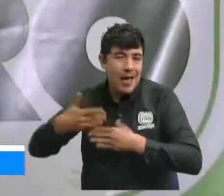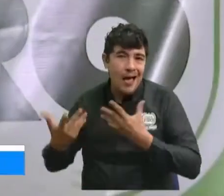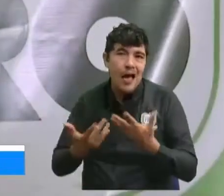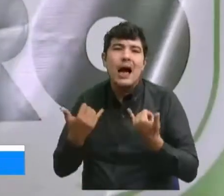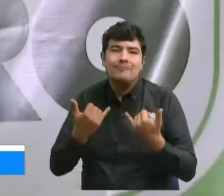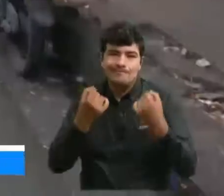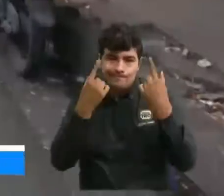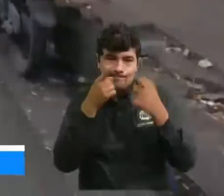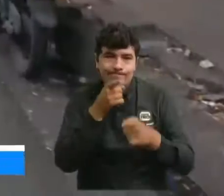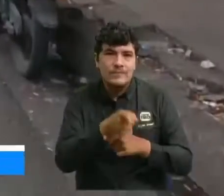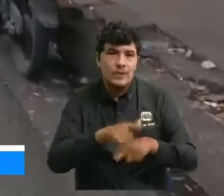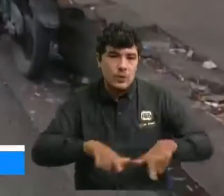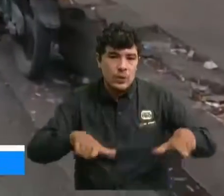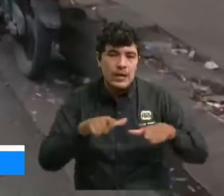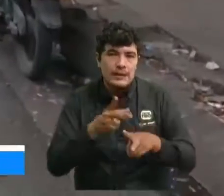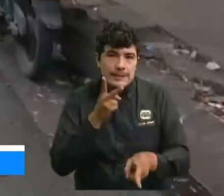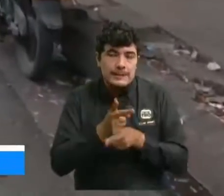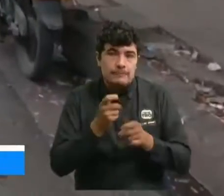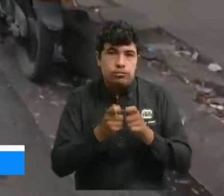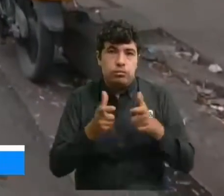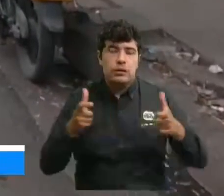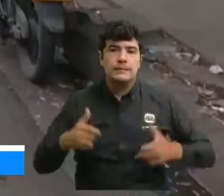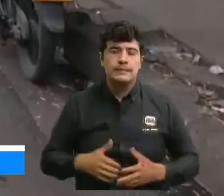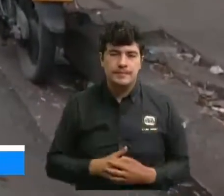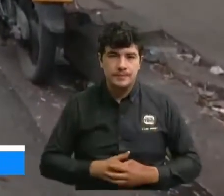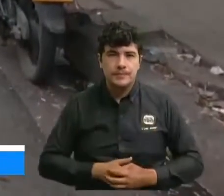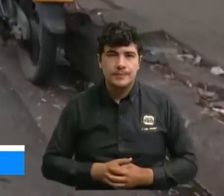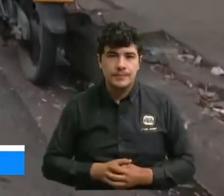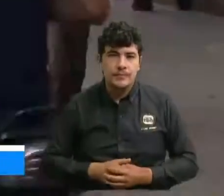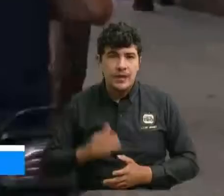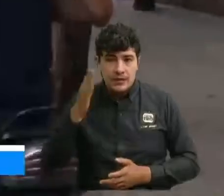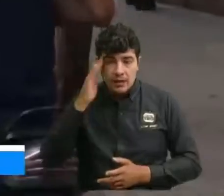ha venido creciendo. La polémica está abierta, pues en